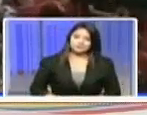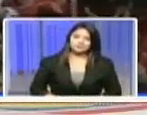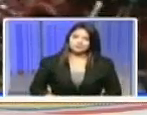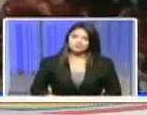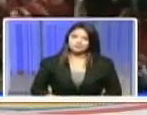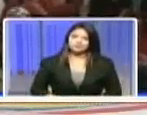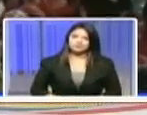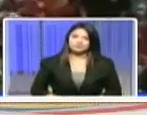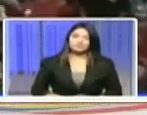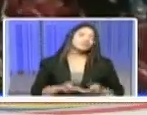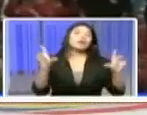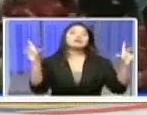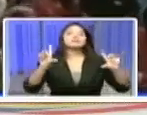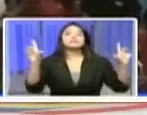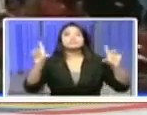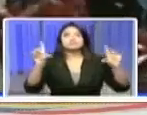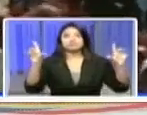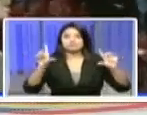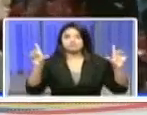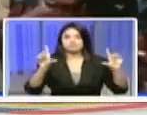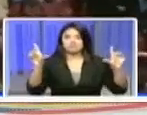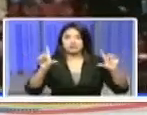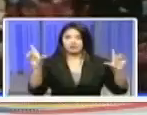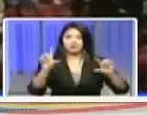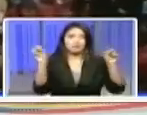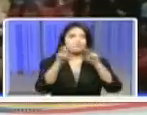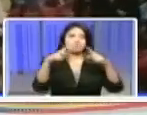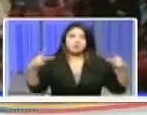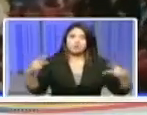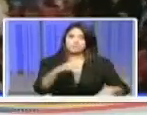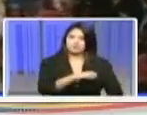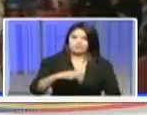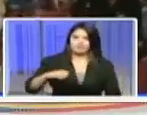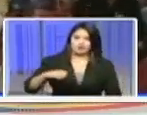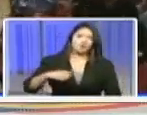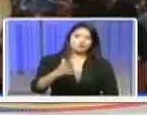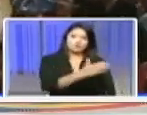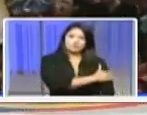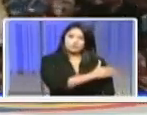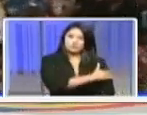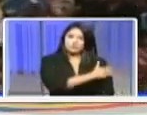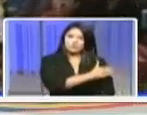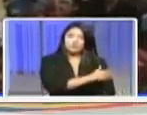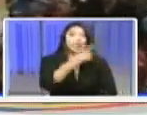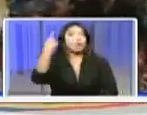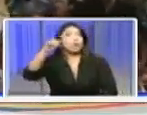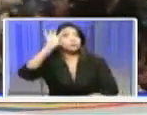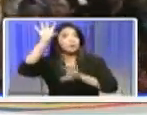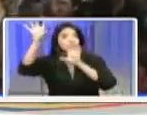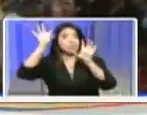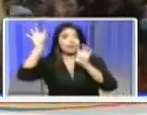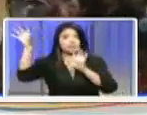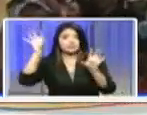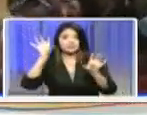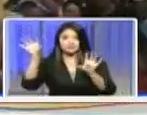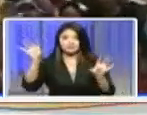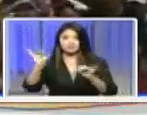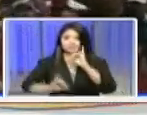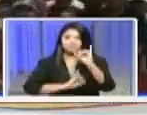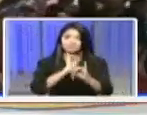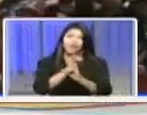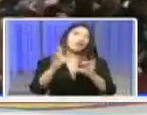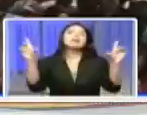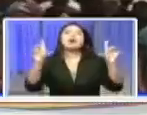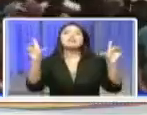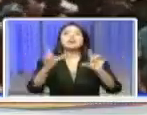los medios de comunicación de la burguesía y las agencias internacionales, la